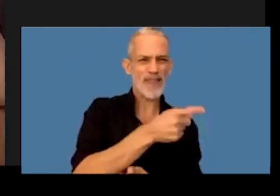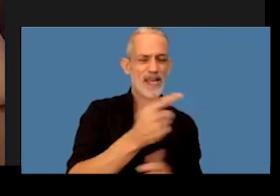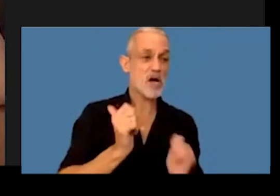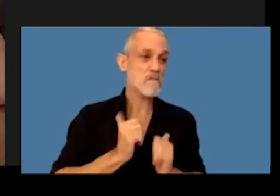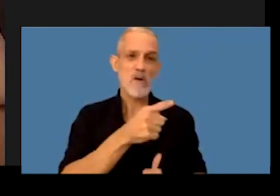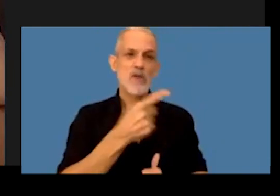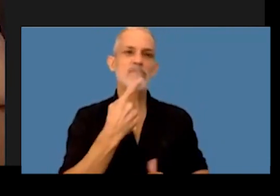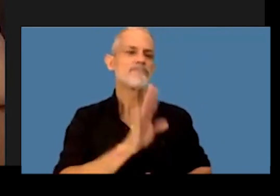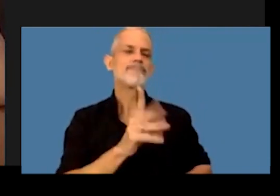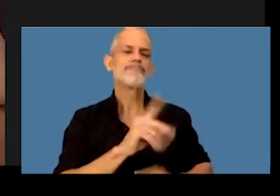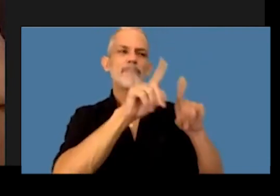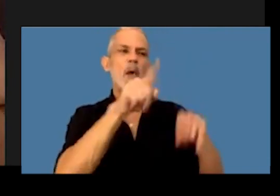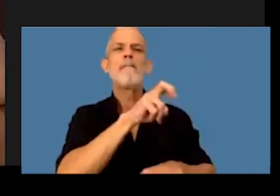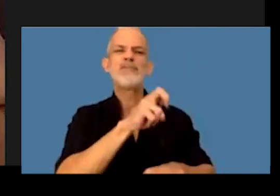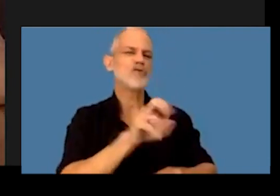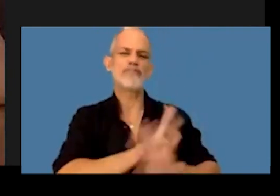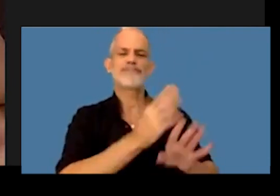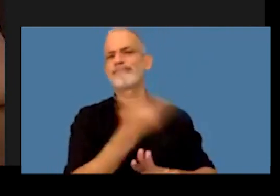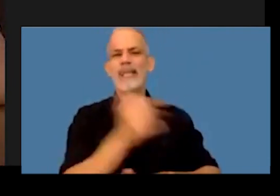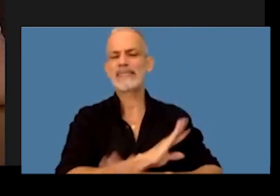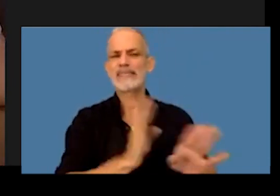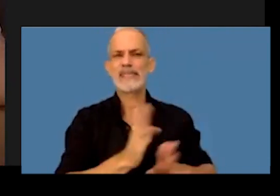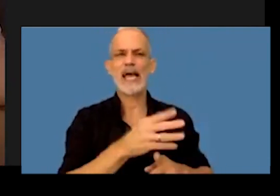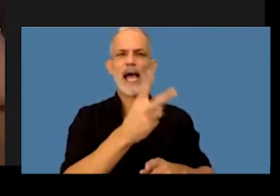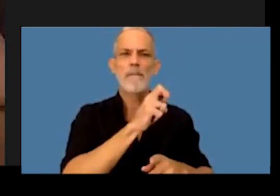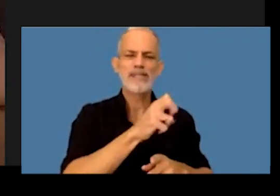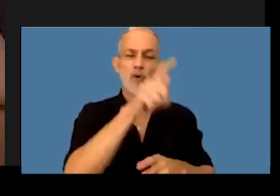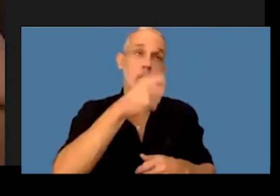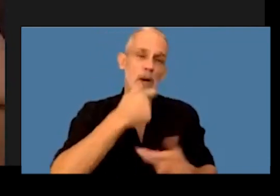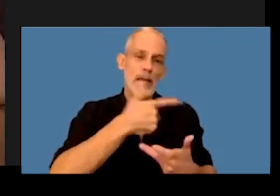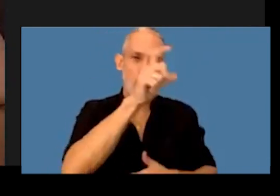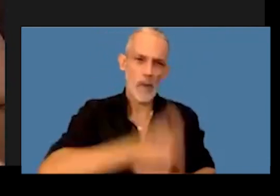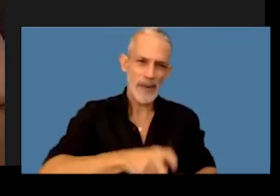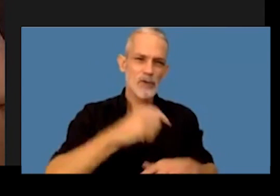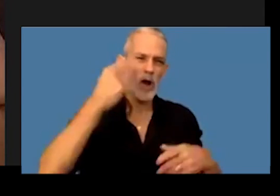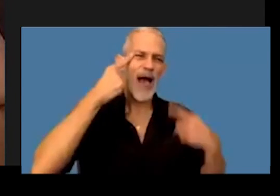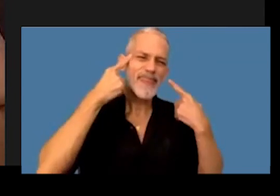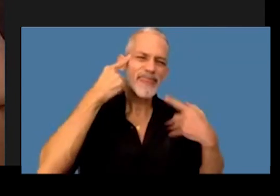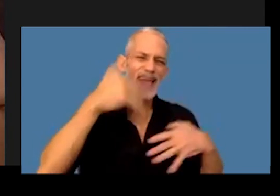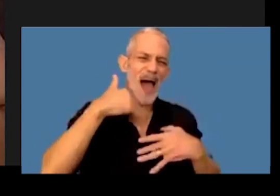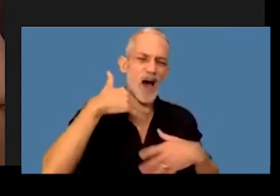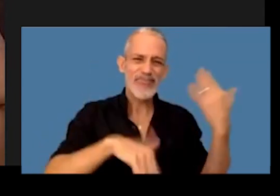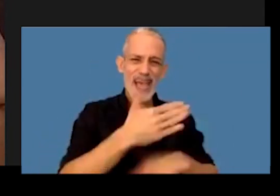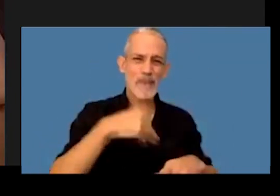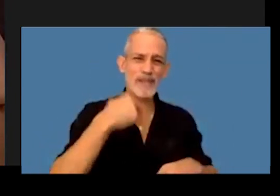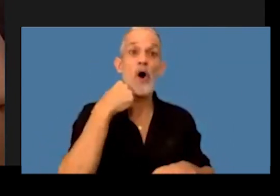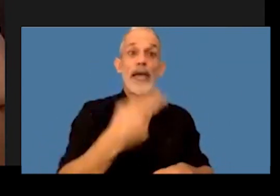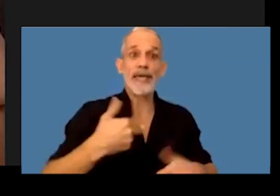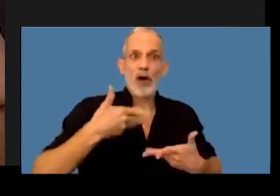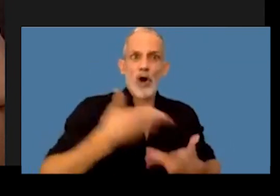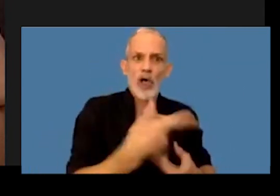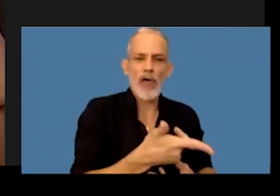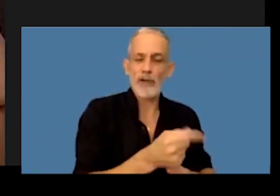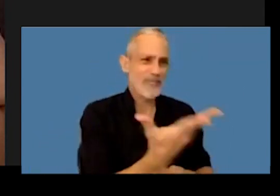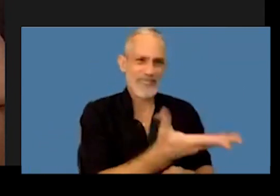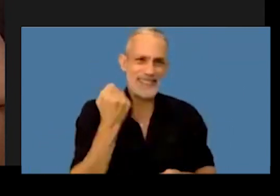la pensión no contributiva a una persona con síndrome de Down porque por ahí podía tener hijos y aportar y le quitaban todo, o sea, por las